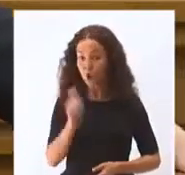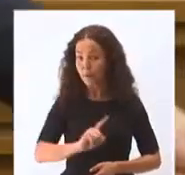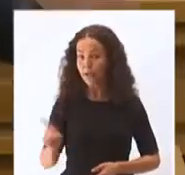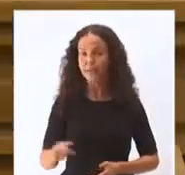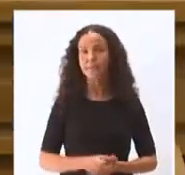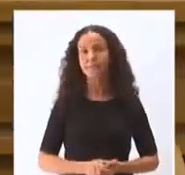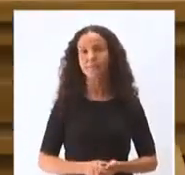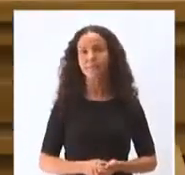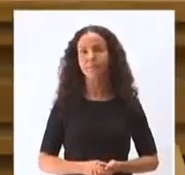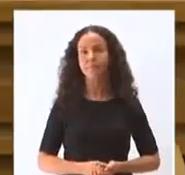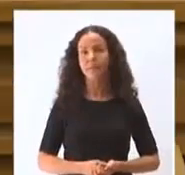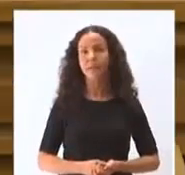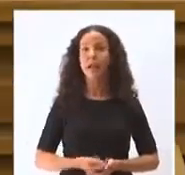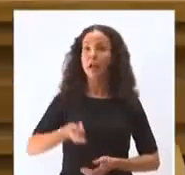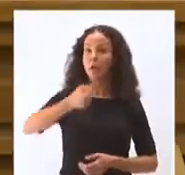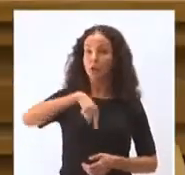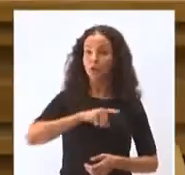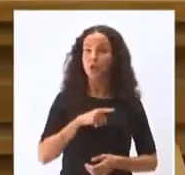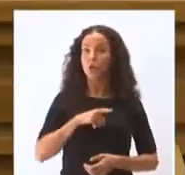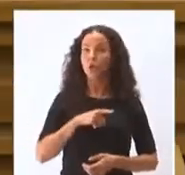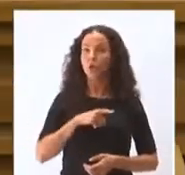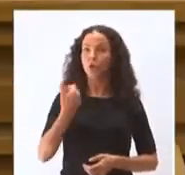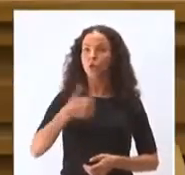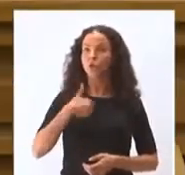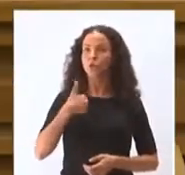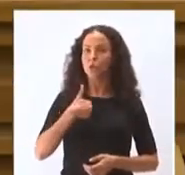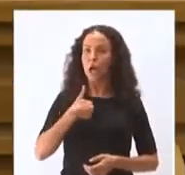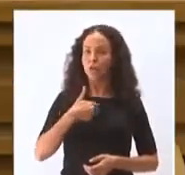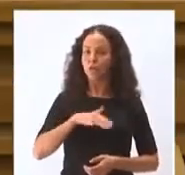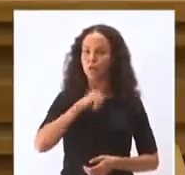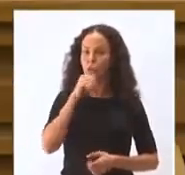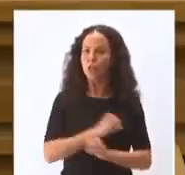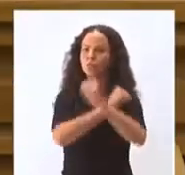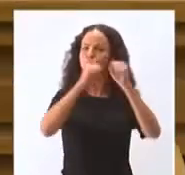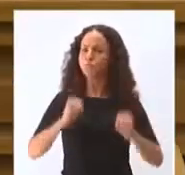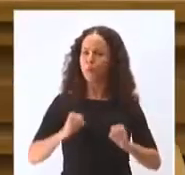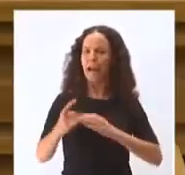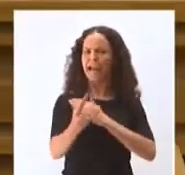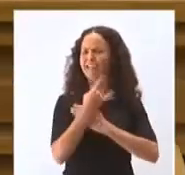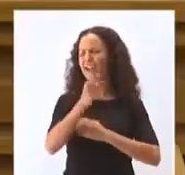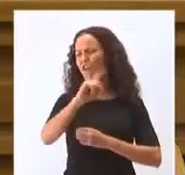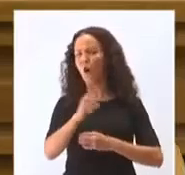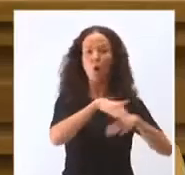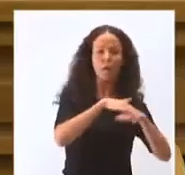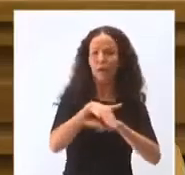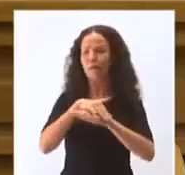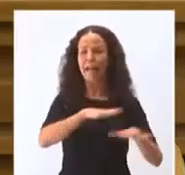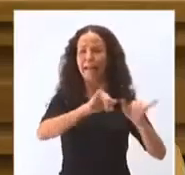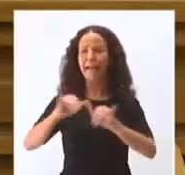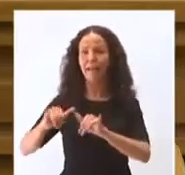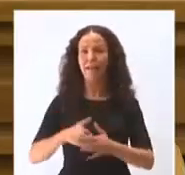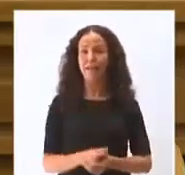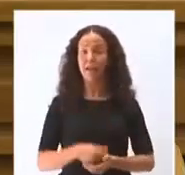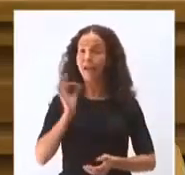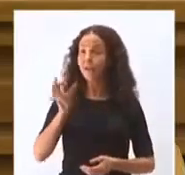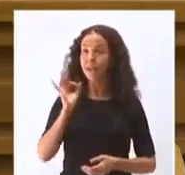y tenemos suficiente firmeza nuestros planteamientos como para no dejarnos engañar ni por un gobierno ni por otro es verdad que ahora